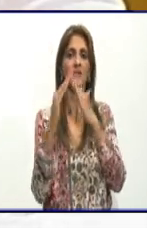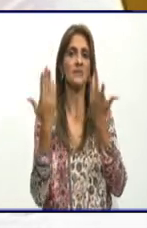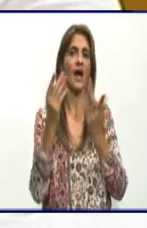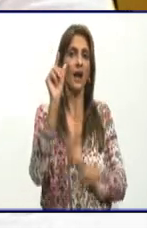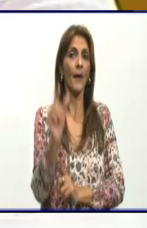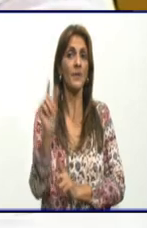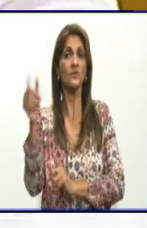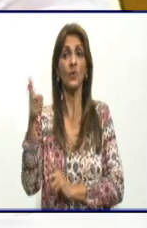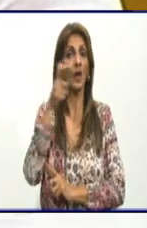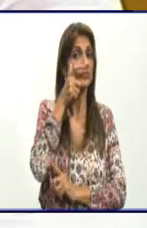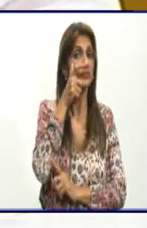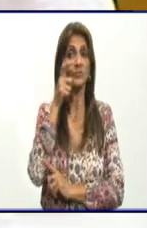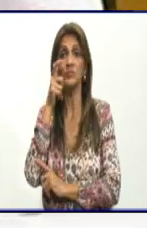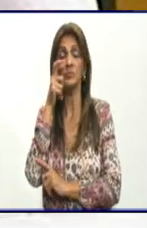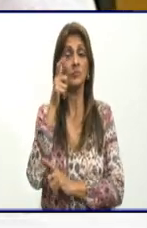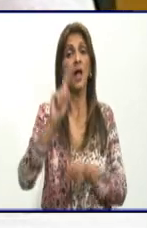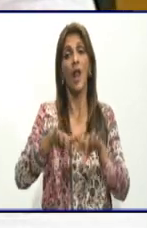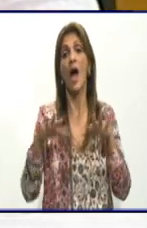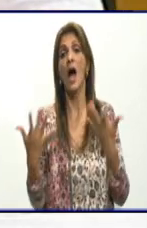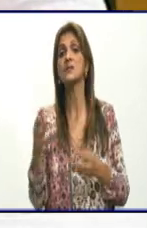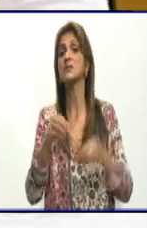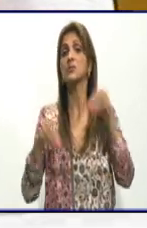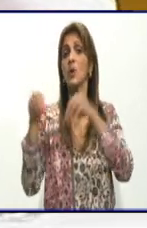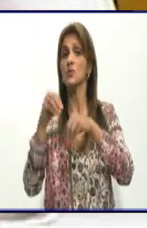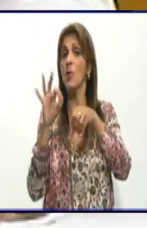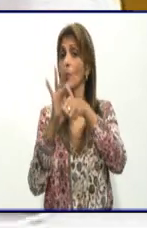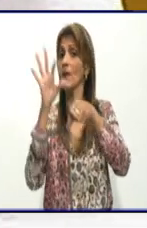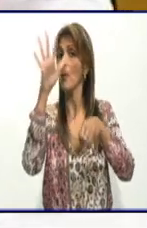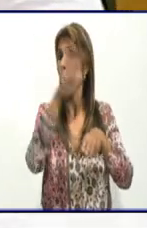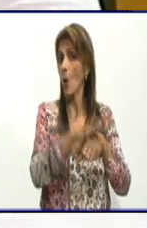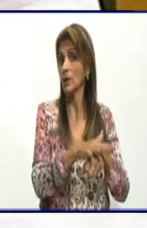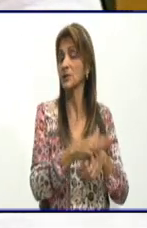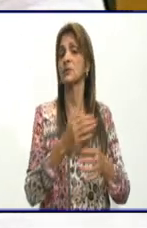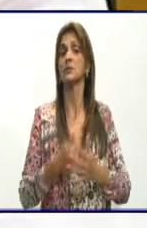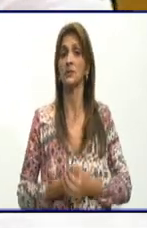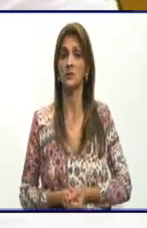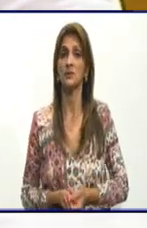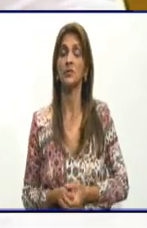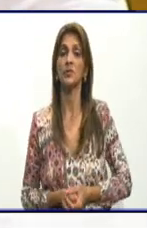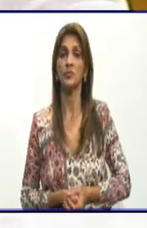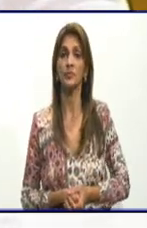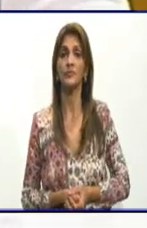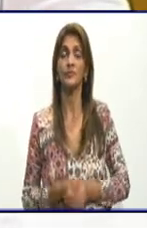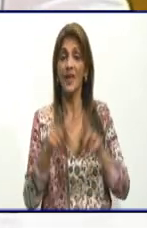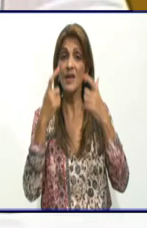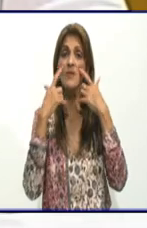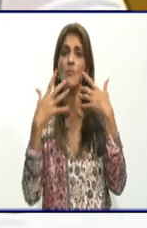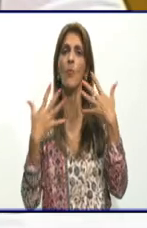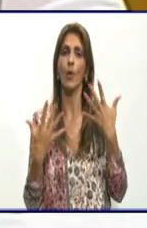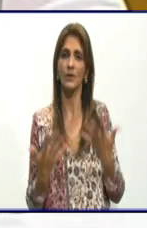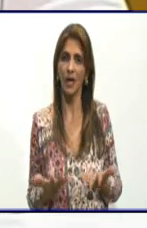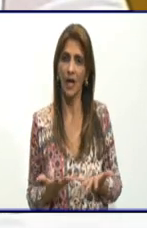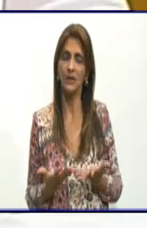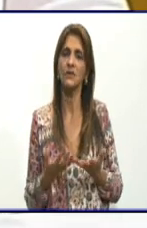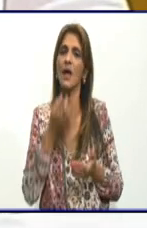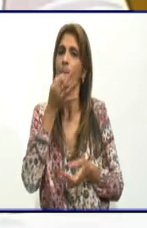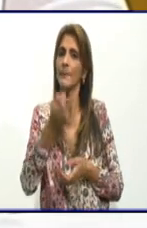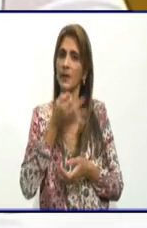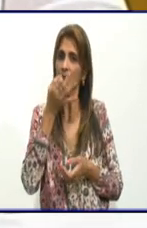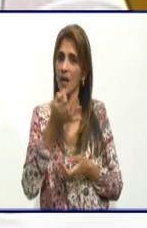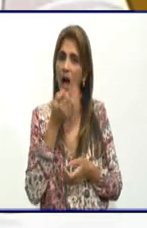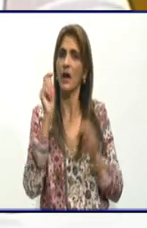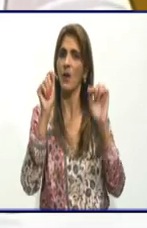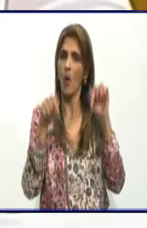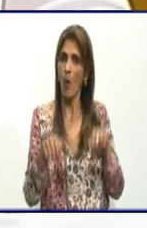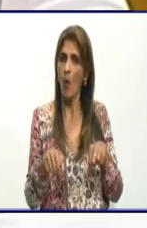de vectores que vienen? Viene el operario, viene el jefe del operario. Y es importante aclarar hoy aquí en este